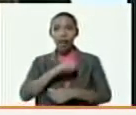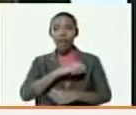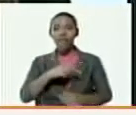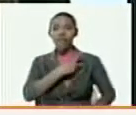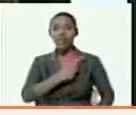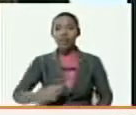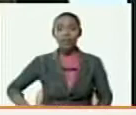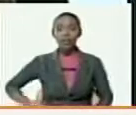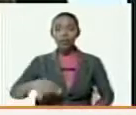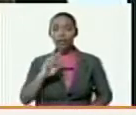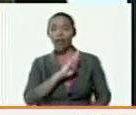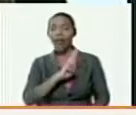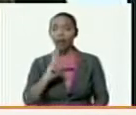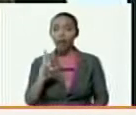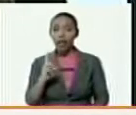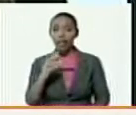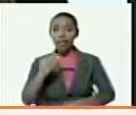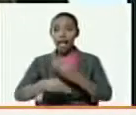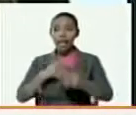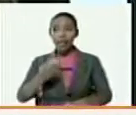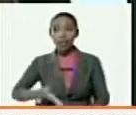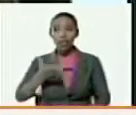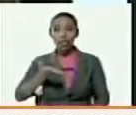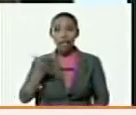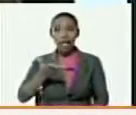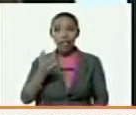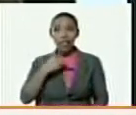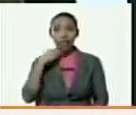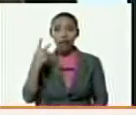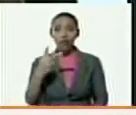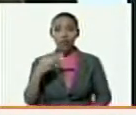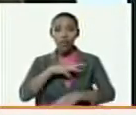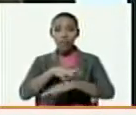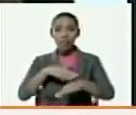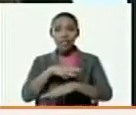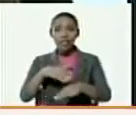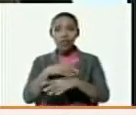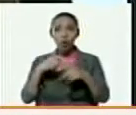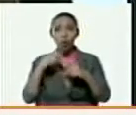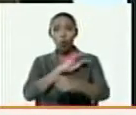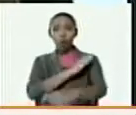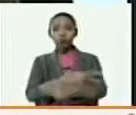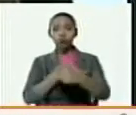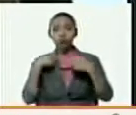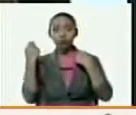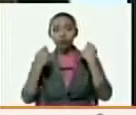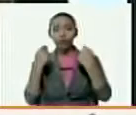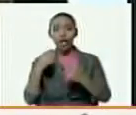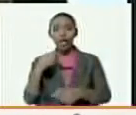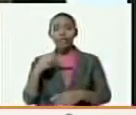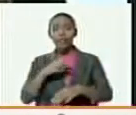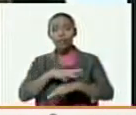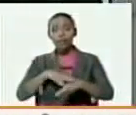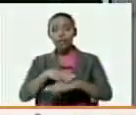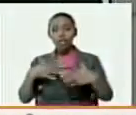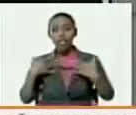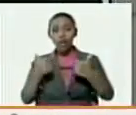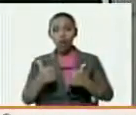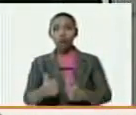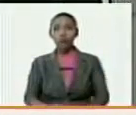se genera importante información de la voz del ministro del poder popular para la salud carlos alvarado adelante